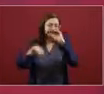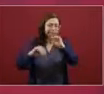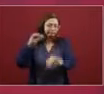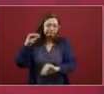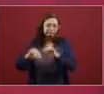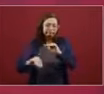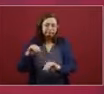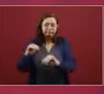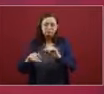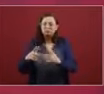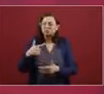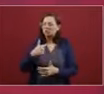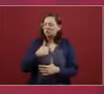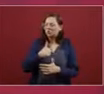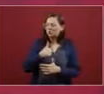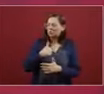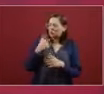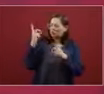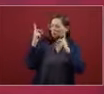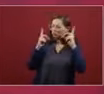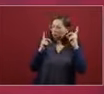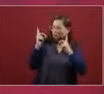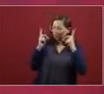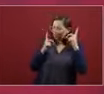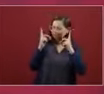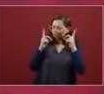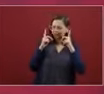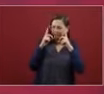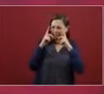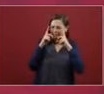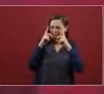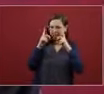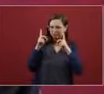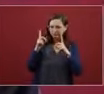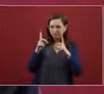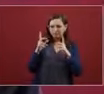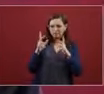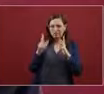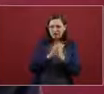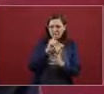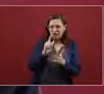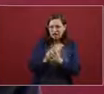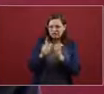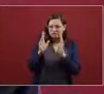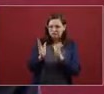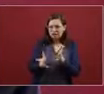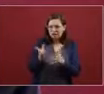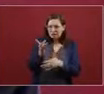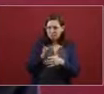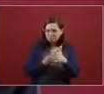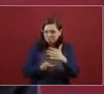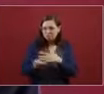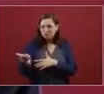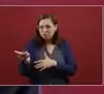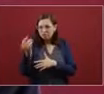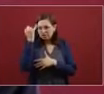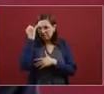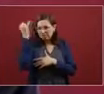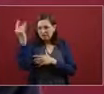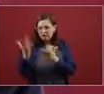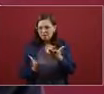Me quedé con la duda acerca de si ya se enviaron las iniciativas, creo